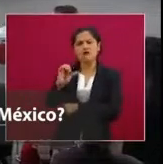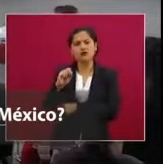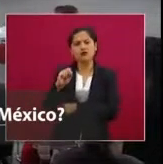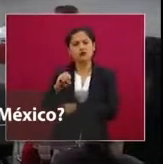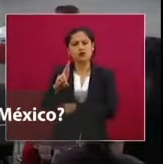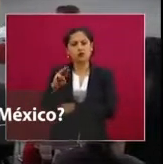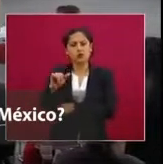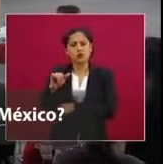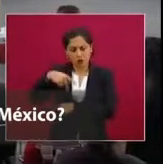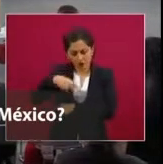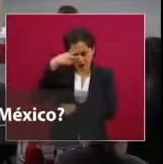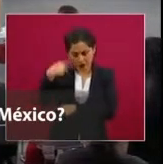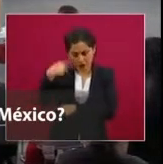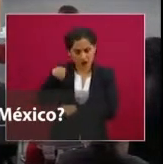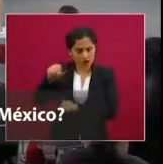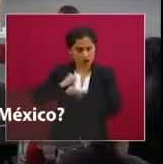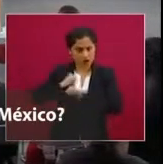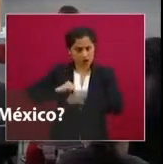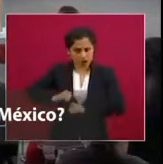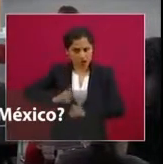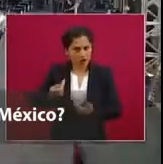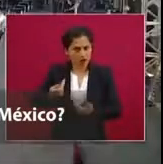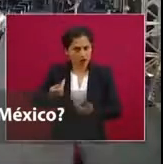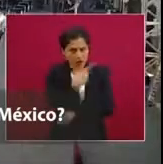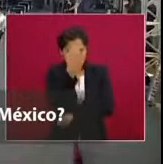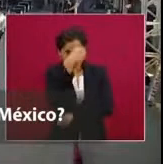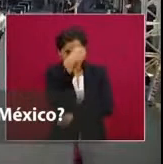Y en un instante, una segunda pregunta, si me lo permite. Pues está